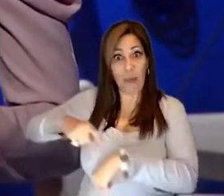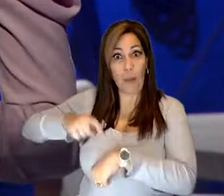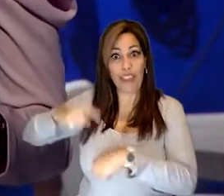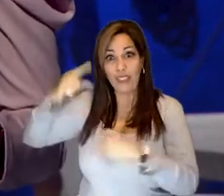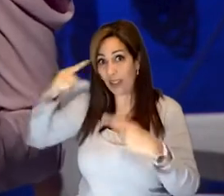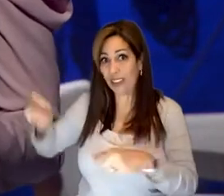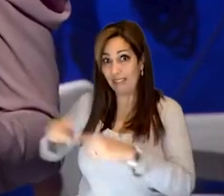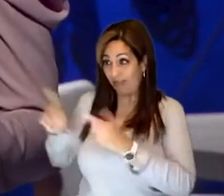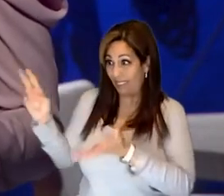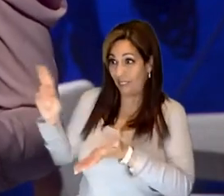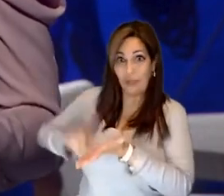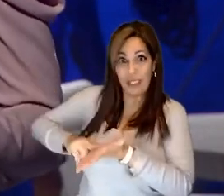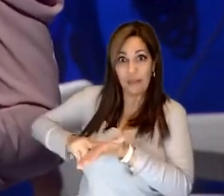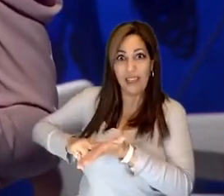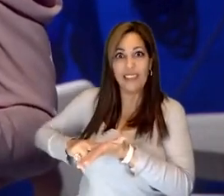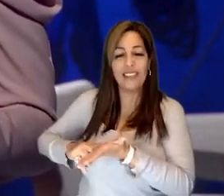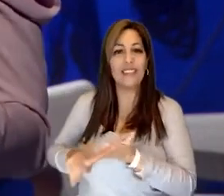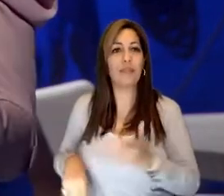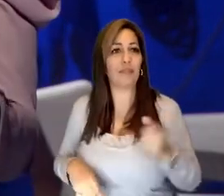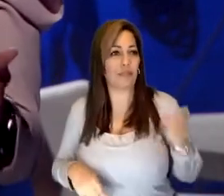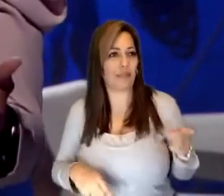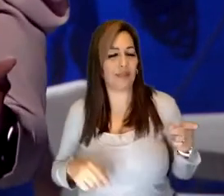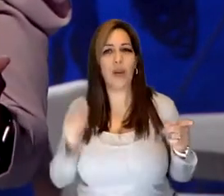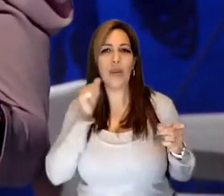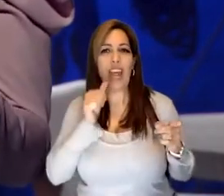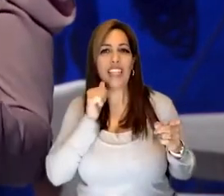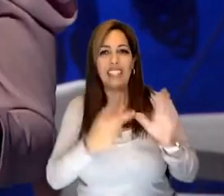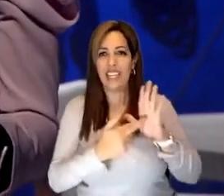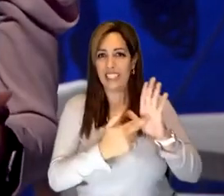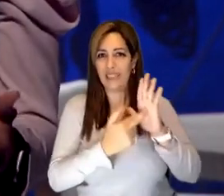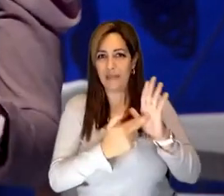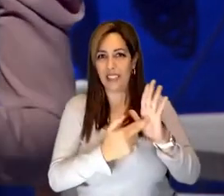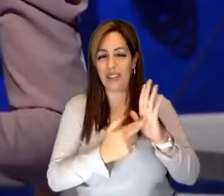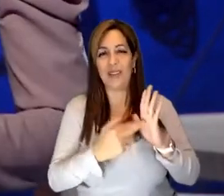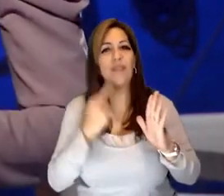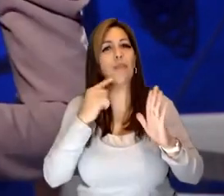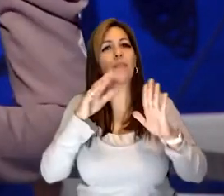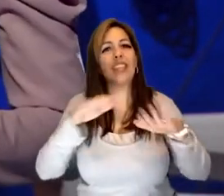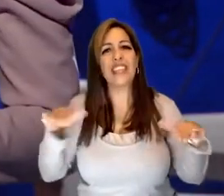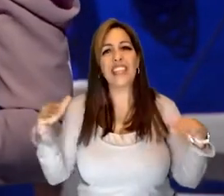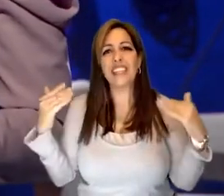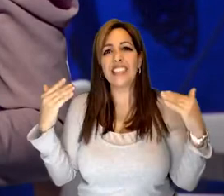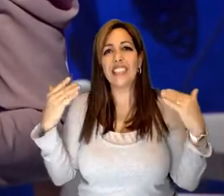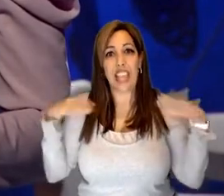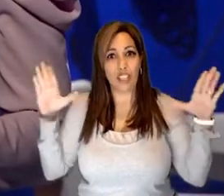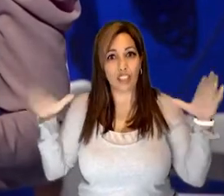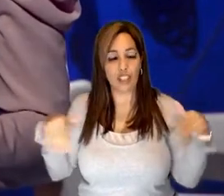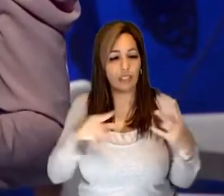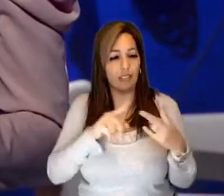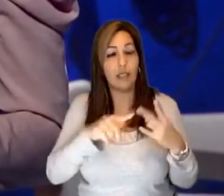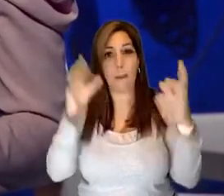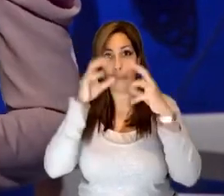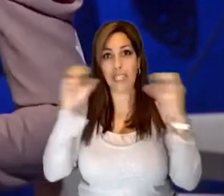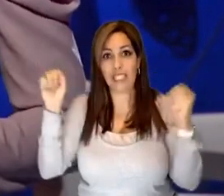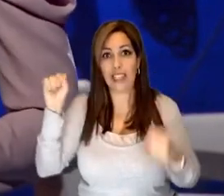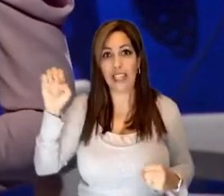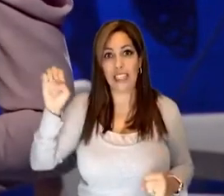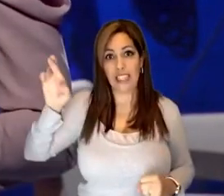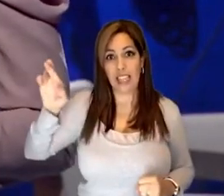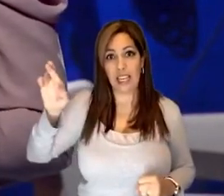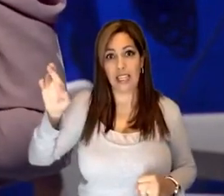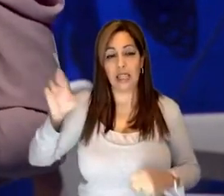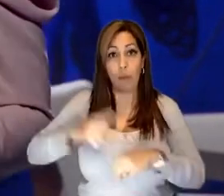acuerdo estuvieron presentes Lily, que es la niña de Lily's Angels, la presidenta de SER de Puerto Rico,